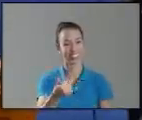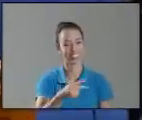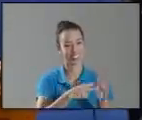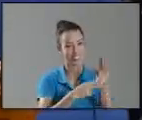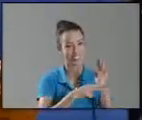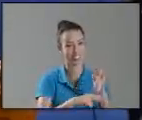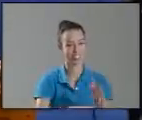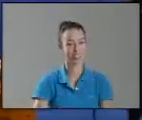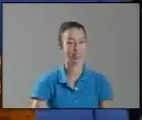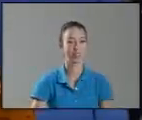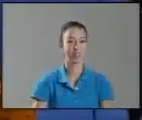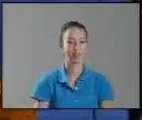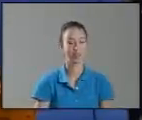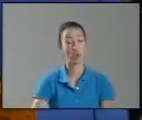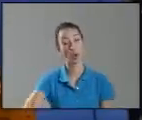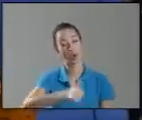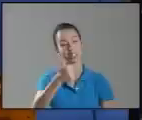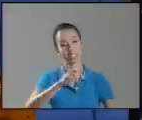ahorita.